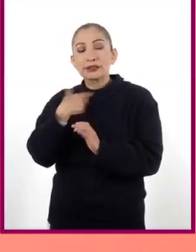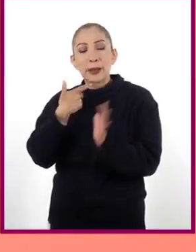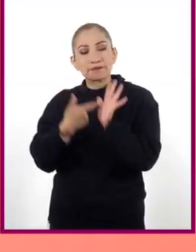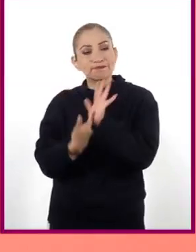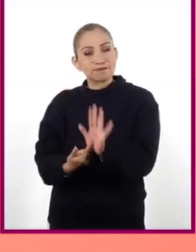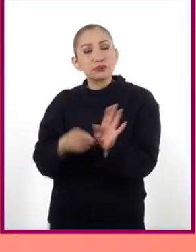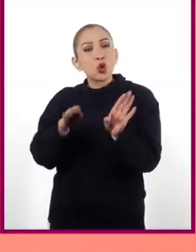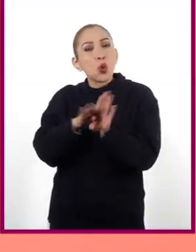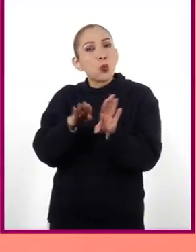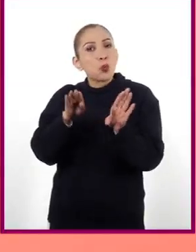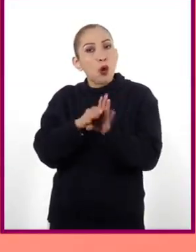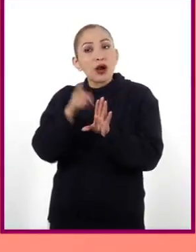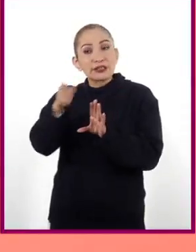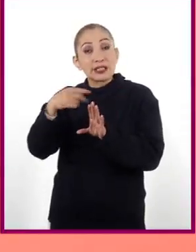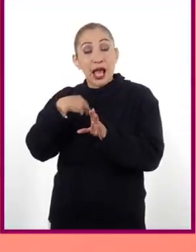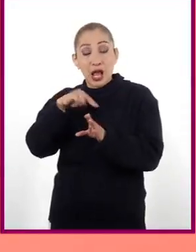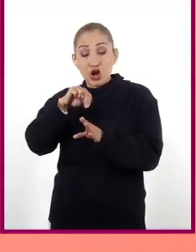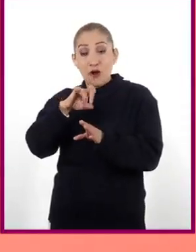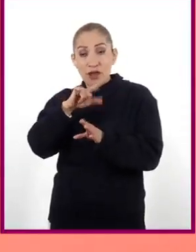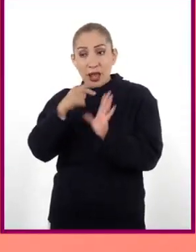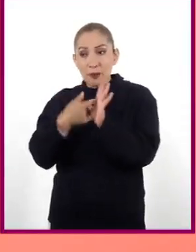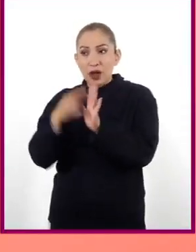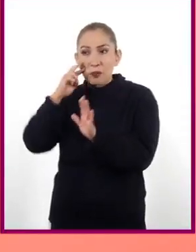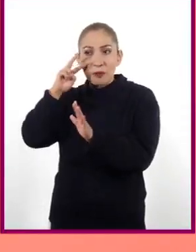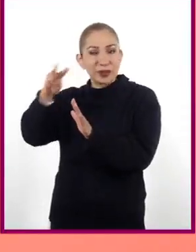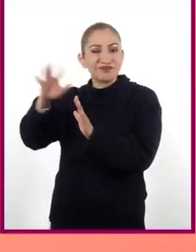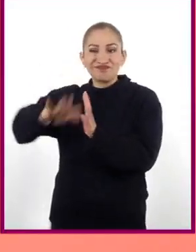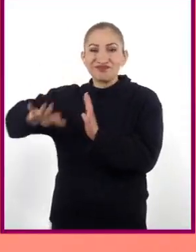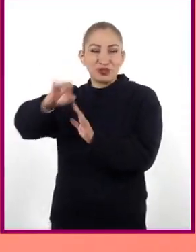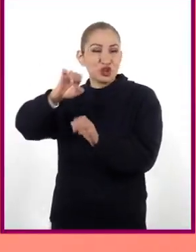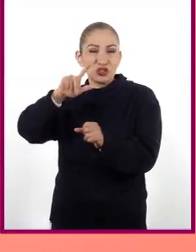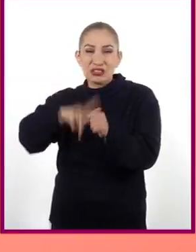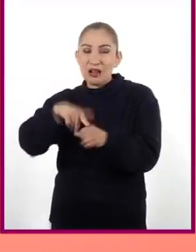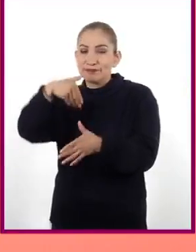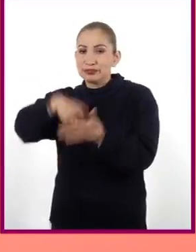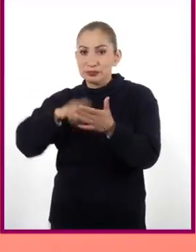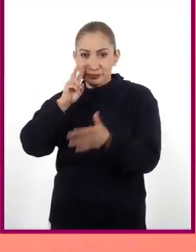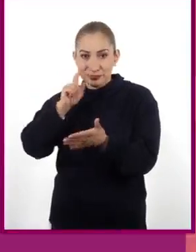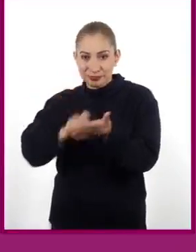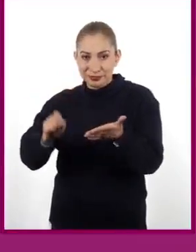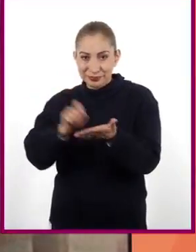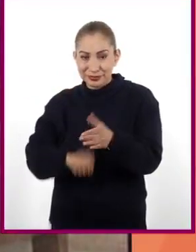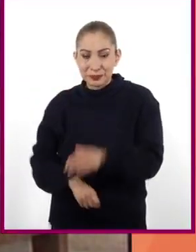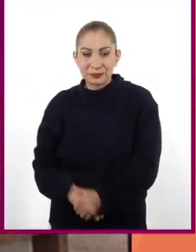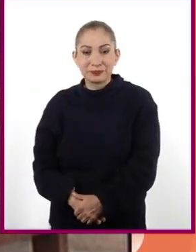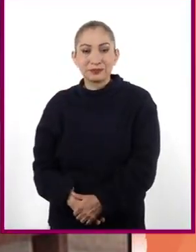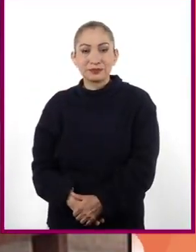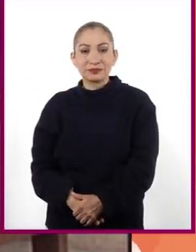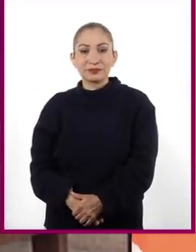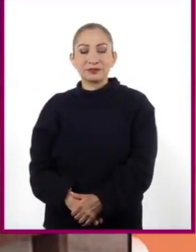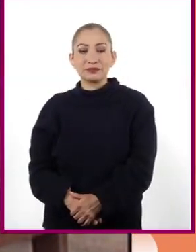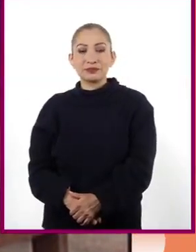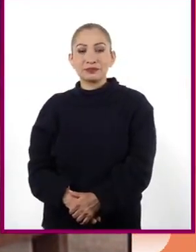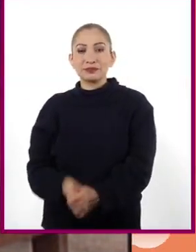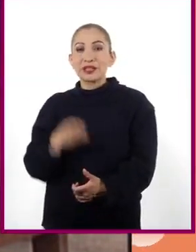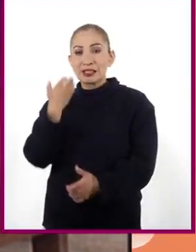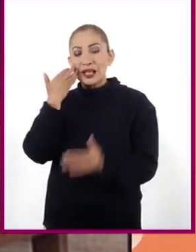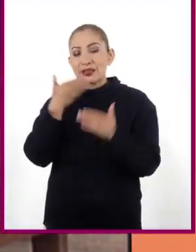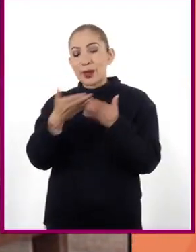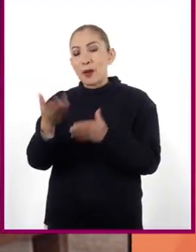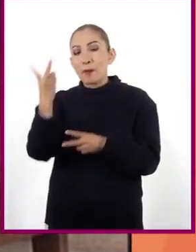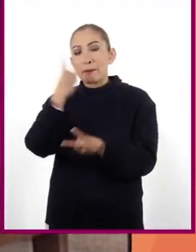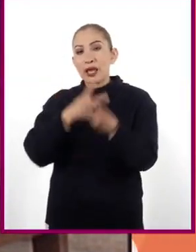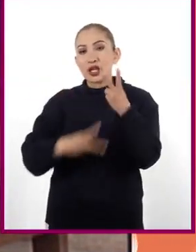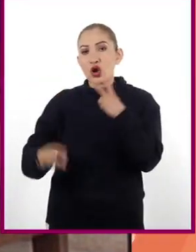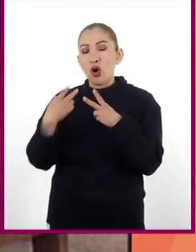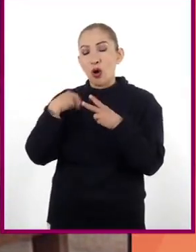les mostrará cómo esta novela reflejó la decadencia de la sociedad. Tomen nota. En este tiempo vino a